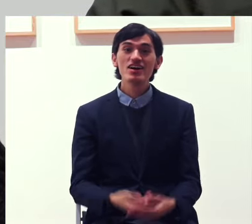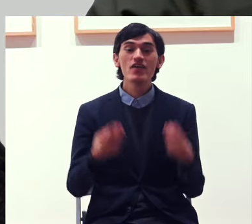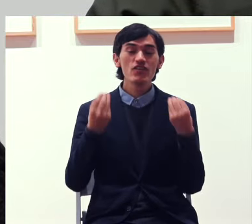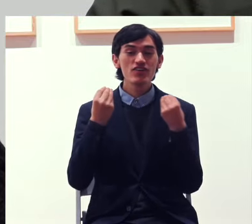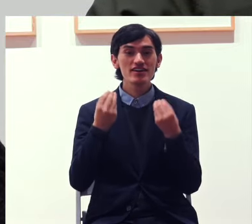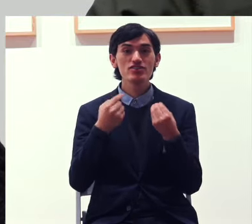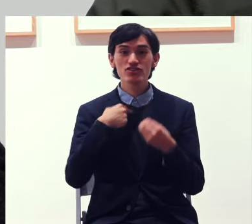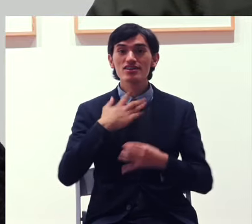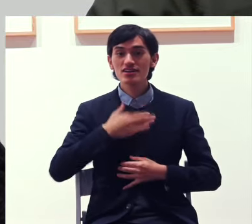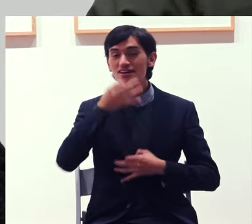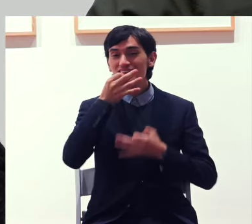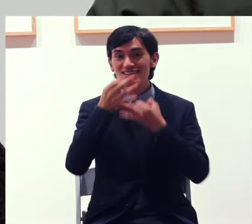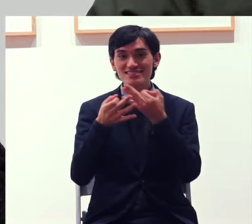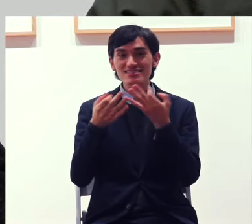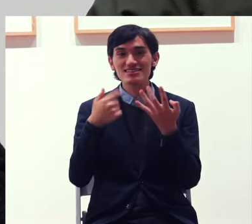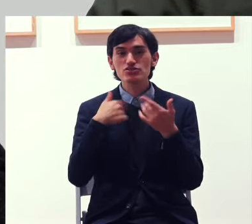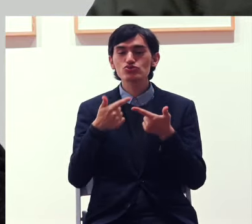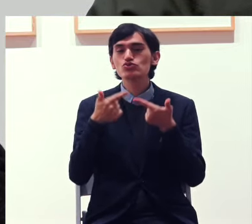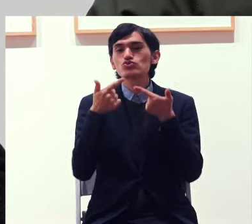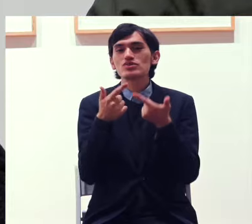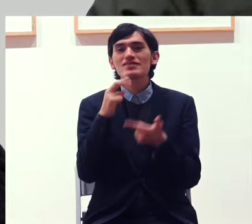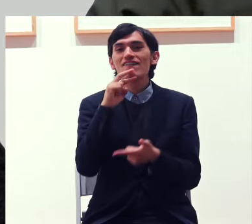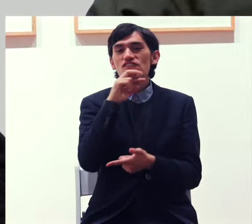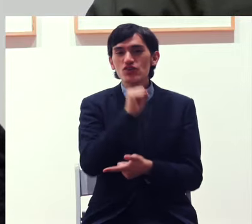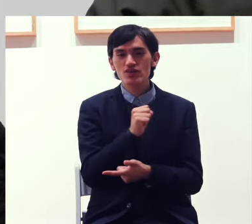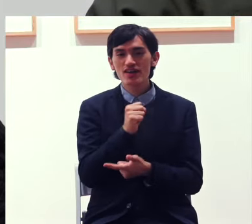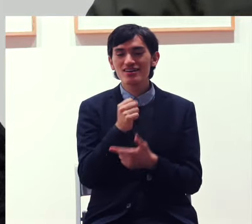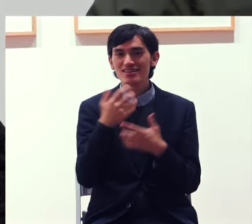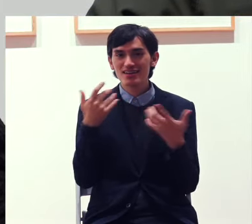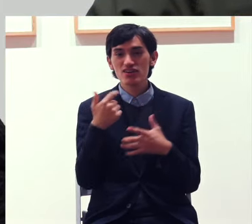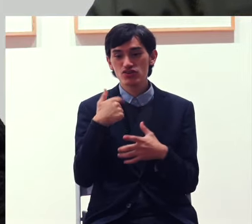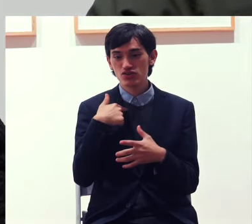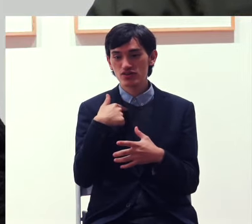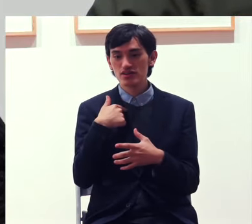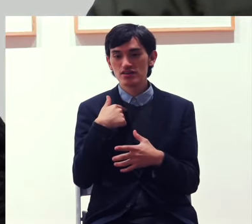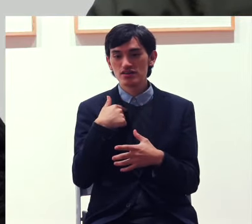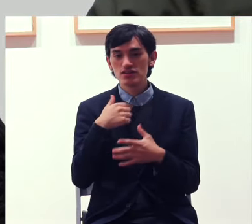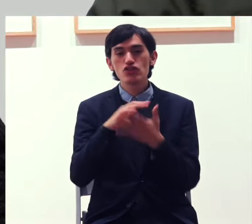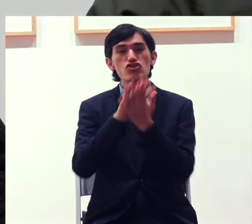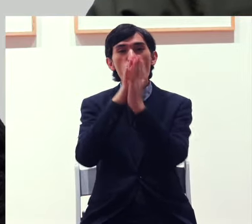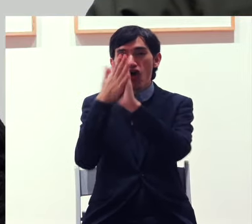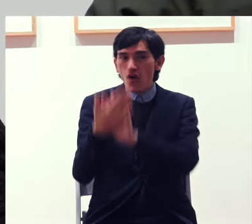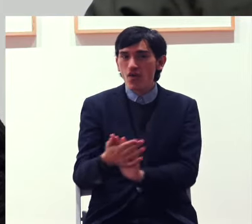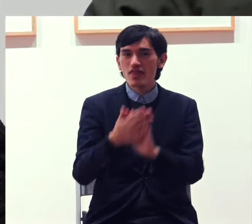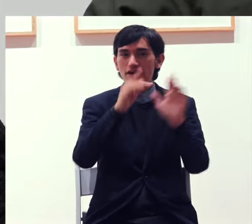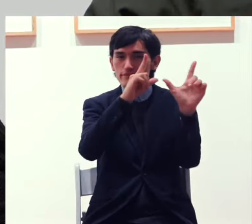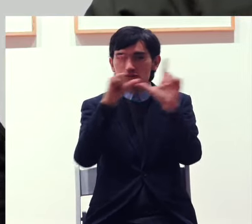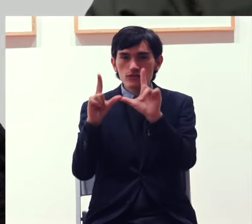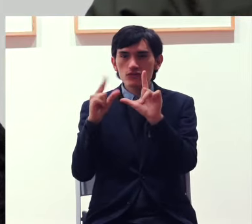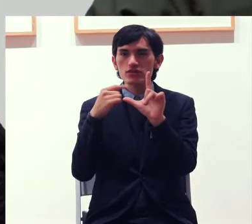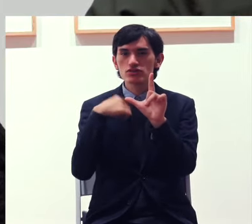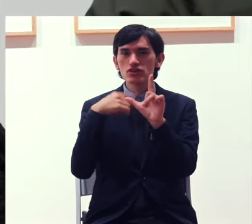Bueno, yo quiero decir que he tenido por fortuna trabajar en la... Bueno, yo tuve que editar toda la edición de